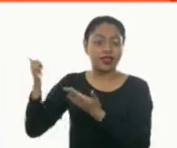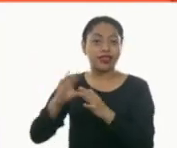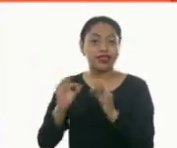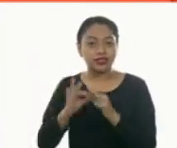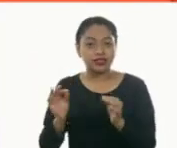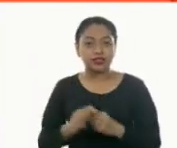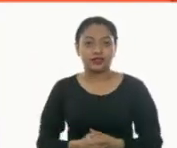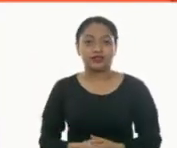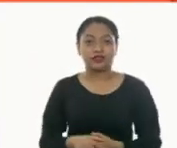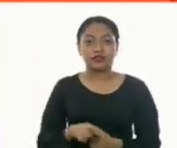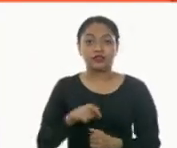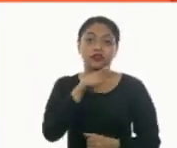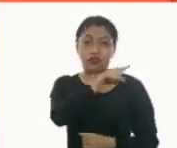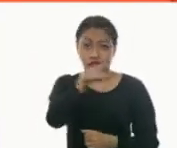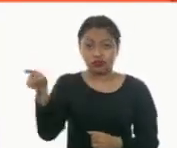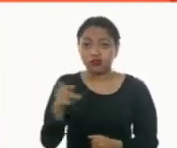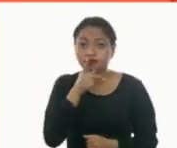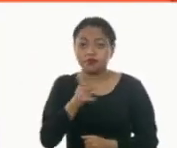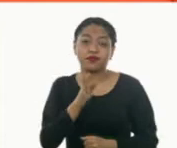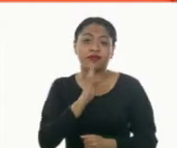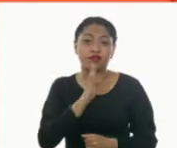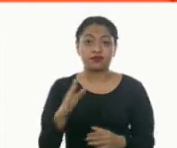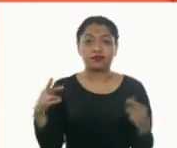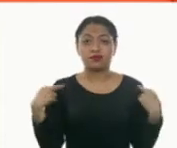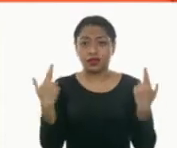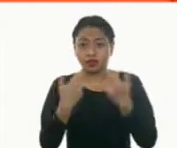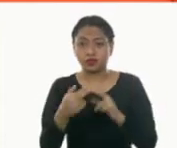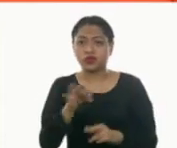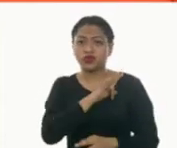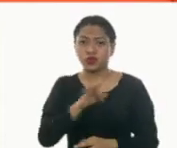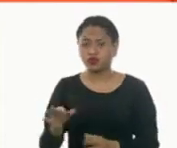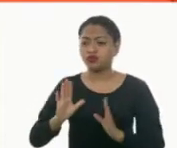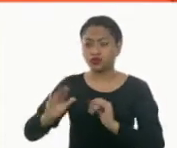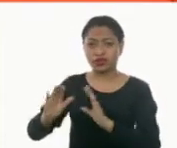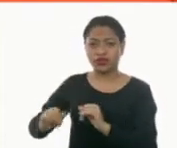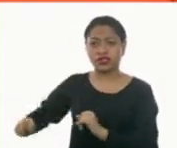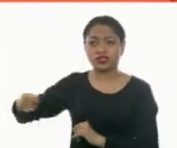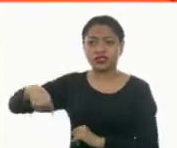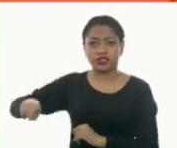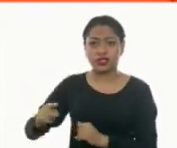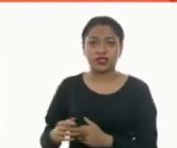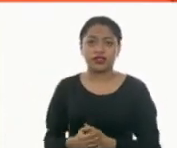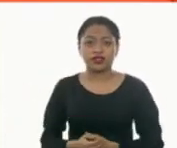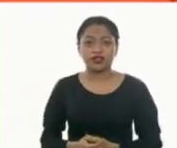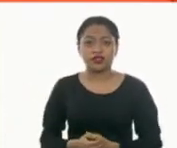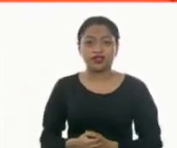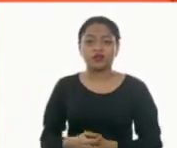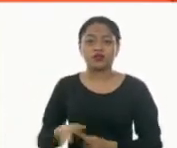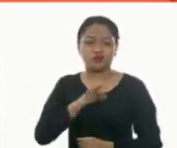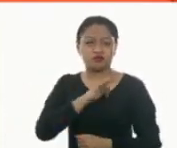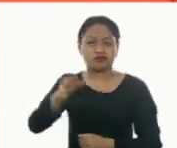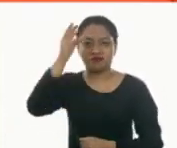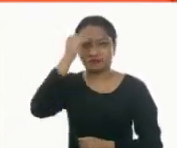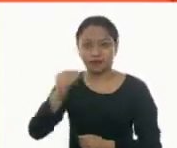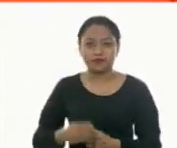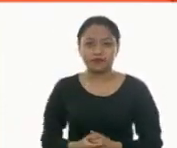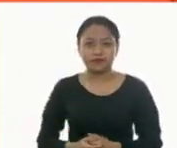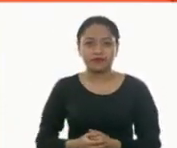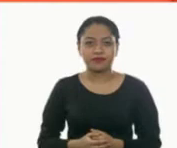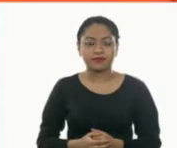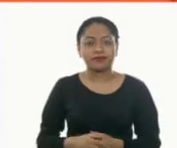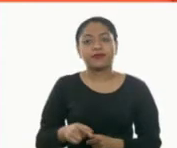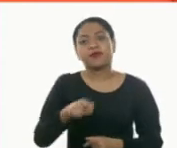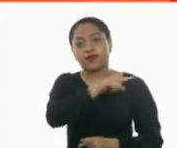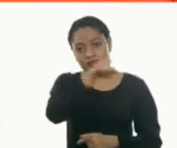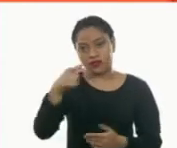cómo es posible y tienen ese derecho cuando nosotros sabemos cómo enseñarles. Necesitamos, eso